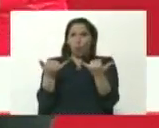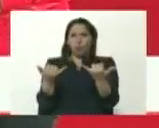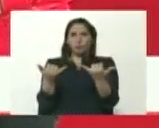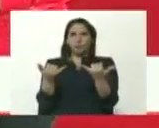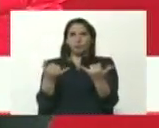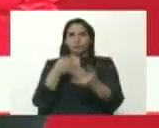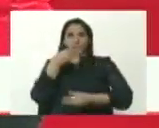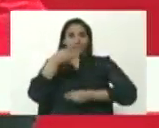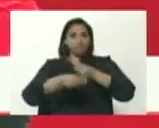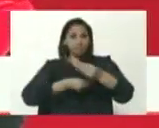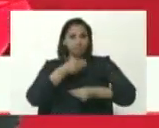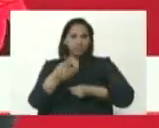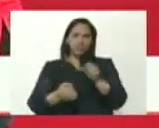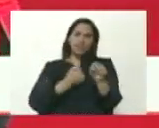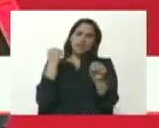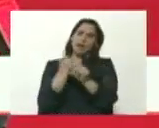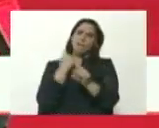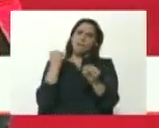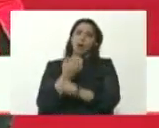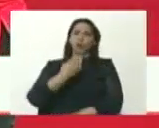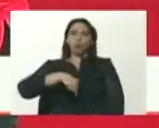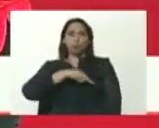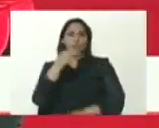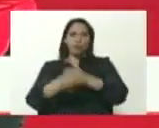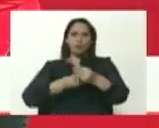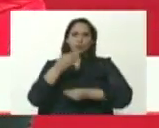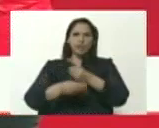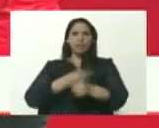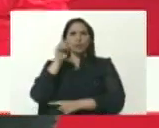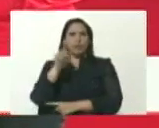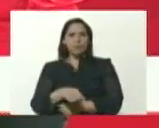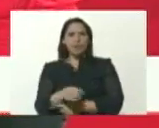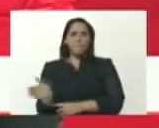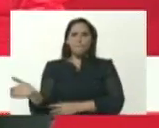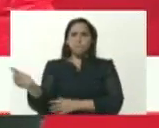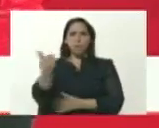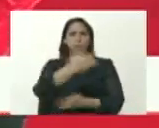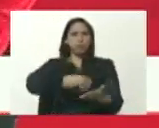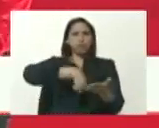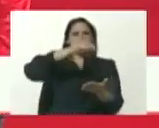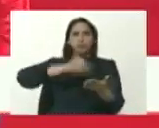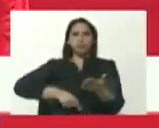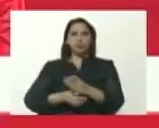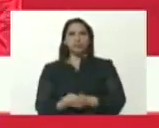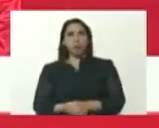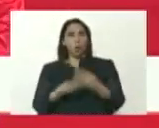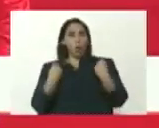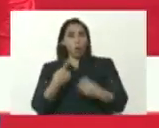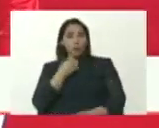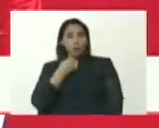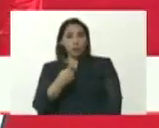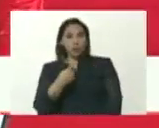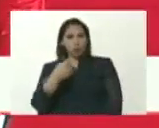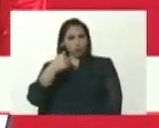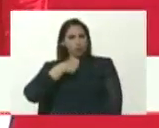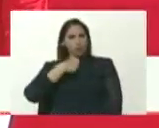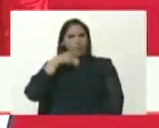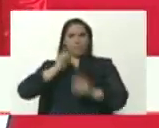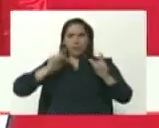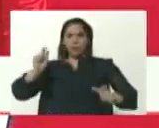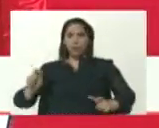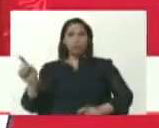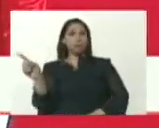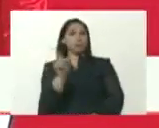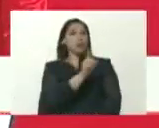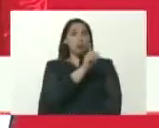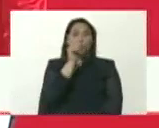es haciendo este trabajo que estamos haciendo, sobre todo con la recolección de las firmas. Como les digo yo a mi gente, no